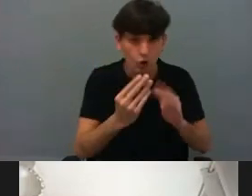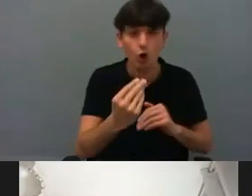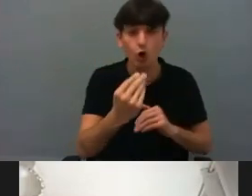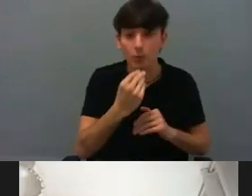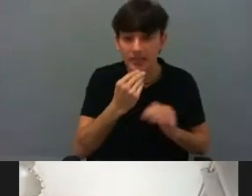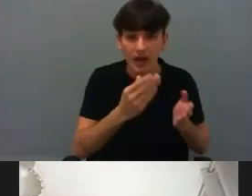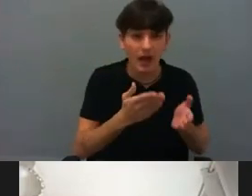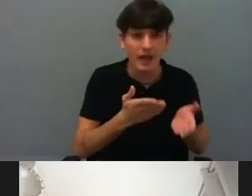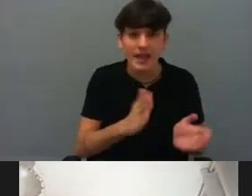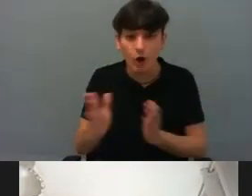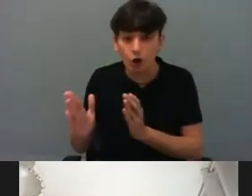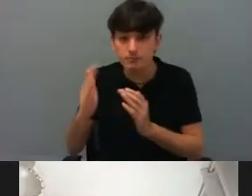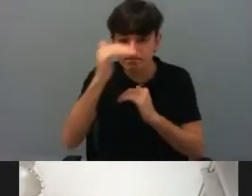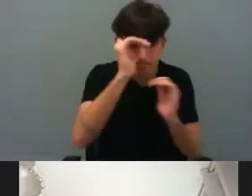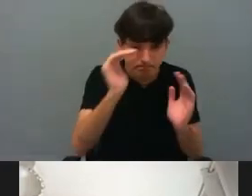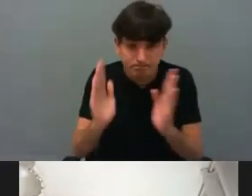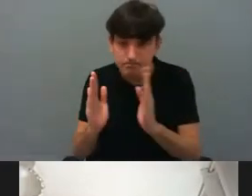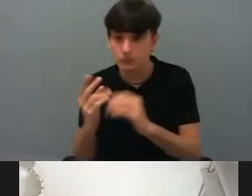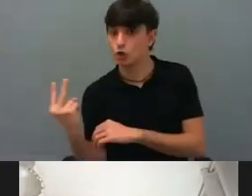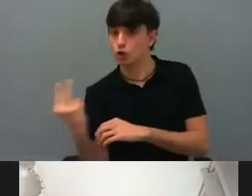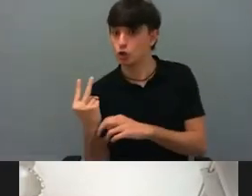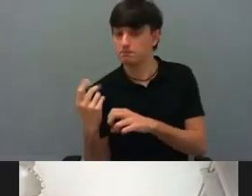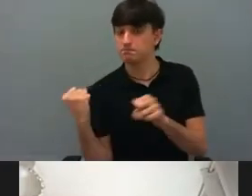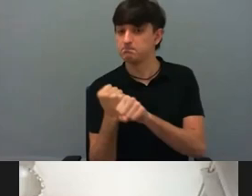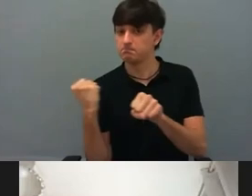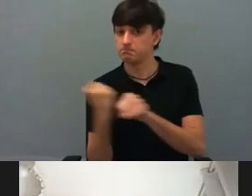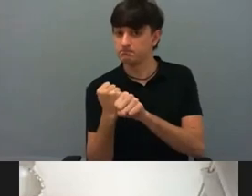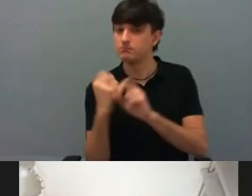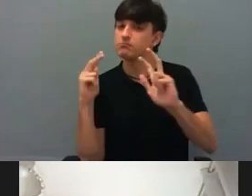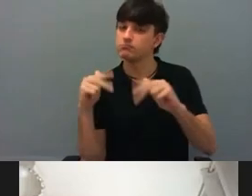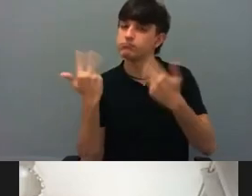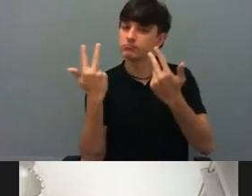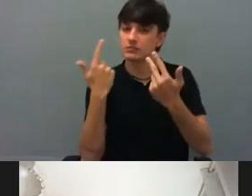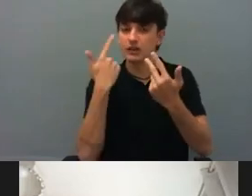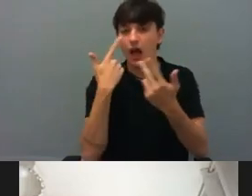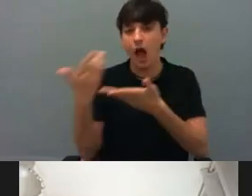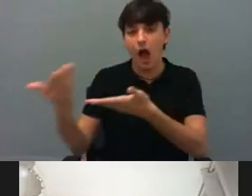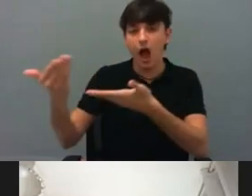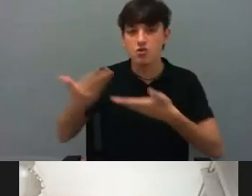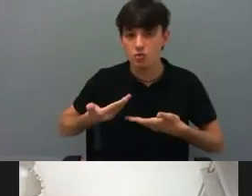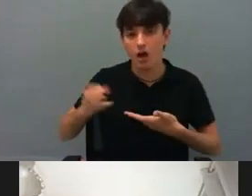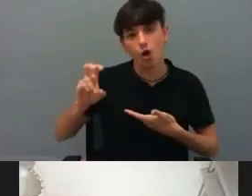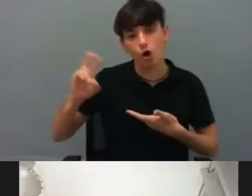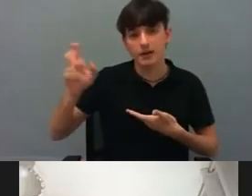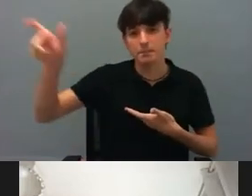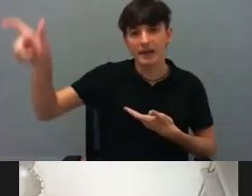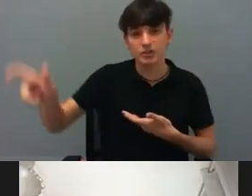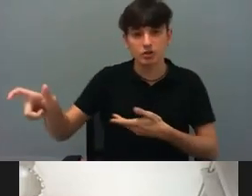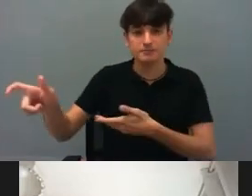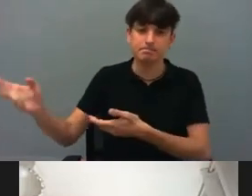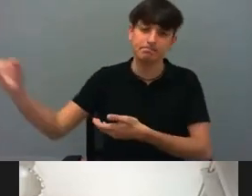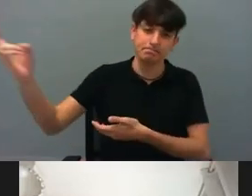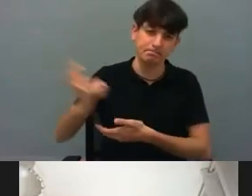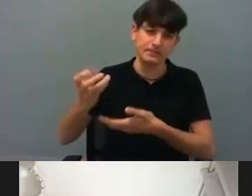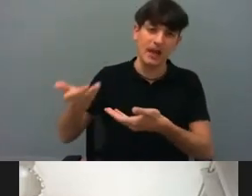Es verdad que al trabajar los dos nos podíamos permitir la ayuda de una tercera persona y esto